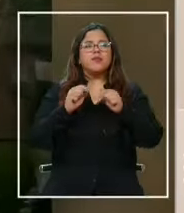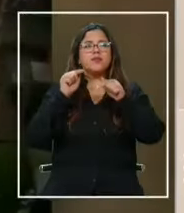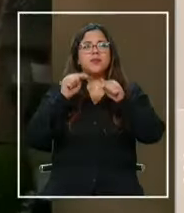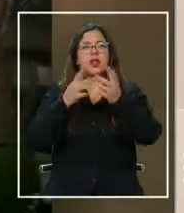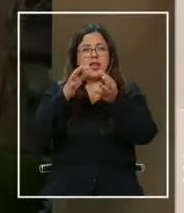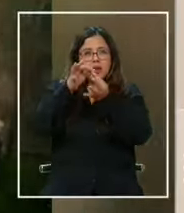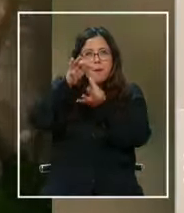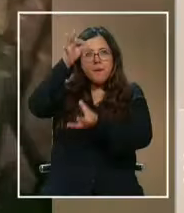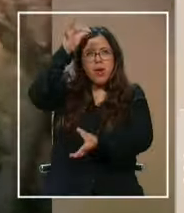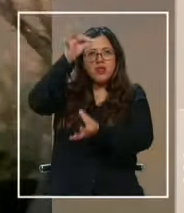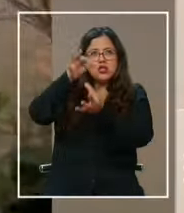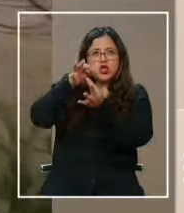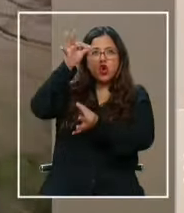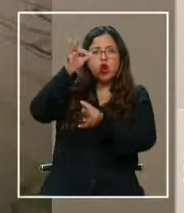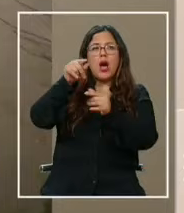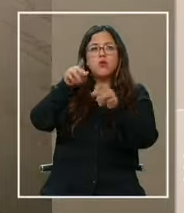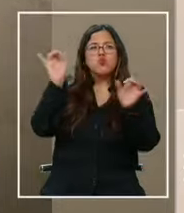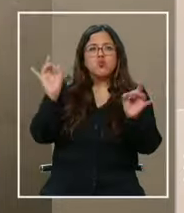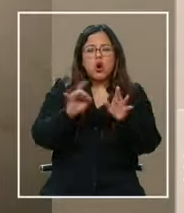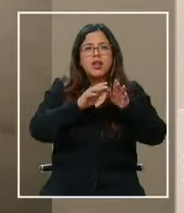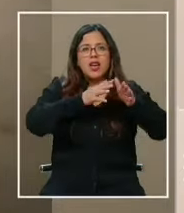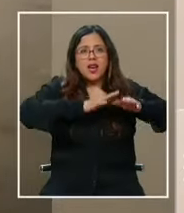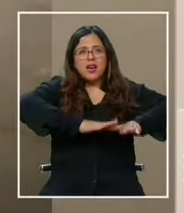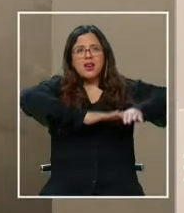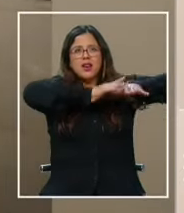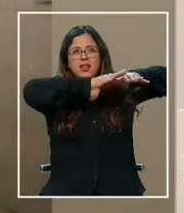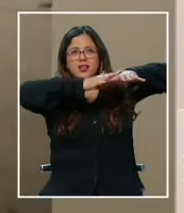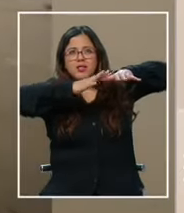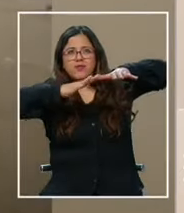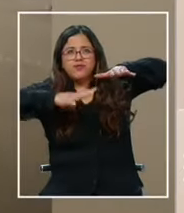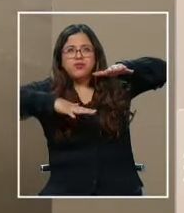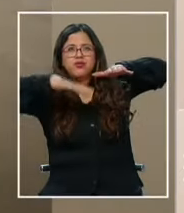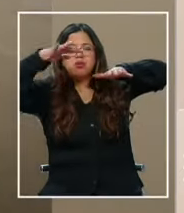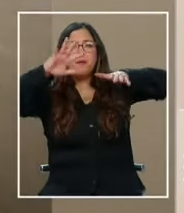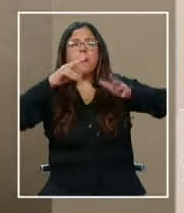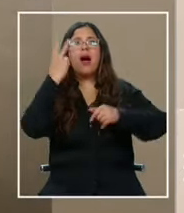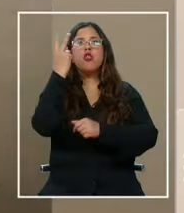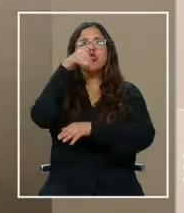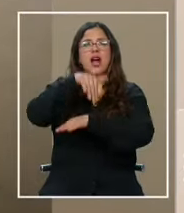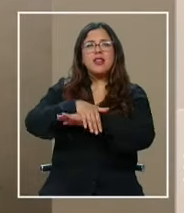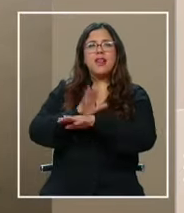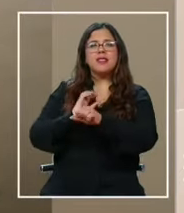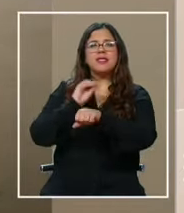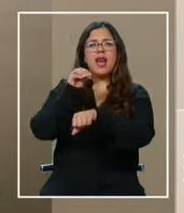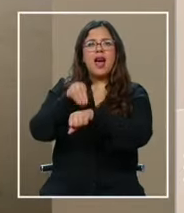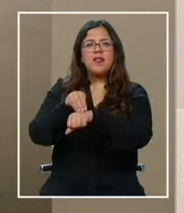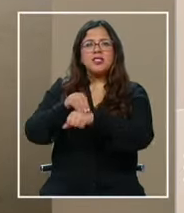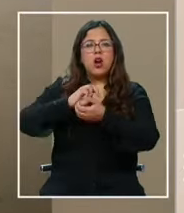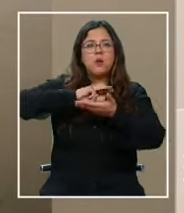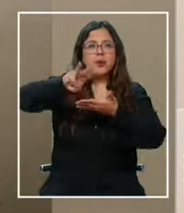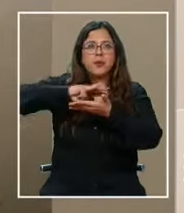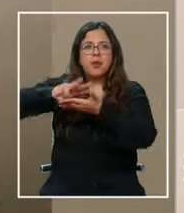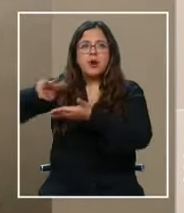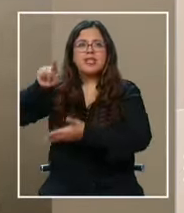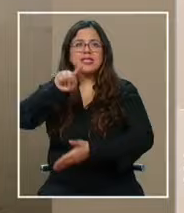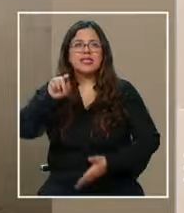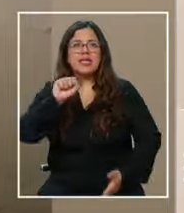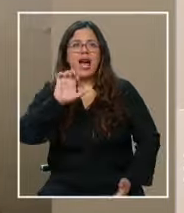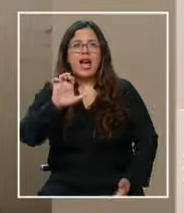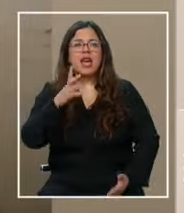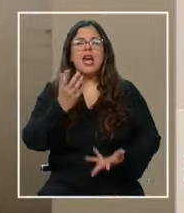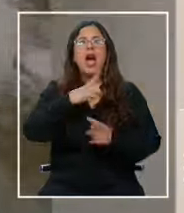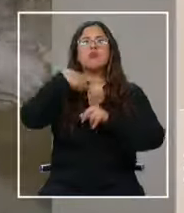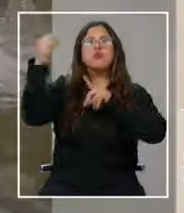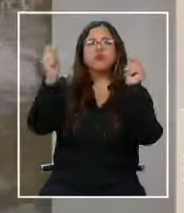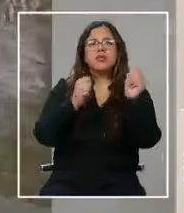este caudal, está con amenaza de desborde. Dentro de la tarde, cerca de las 2 de la tarde, se activó la mensajería SAE para la evacuación de